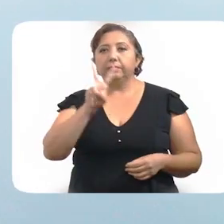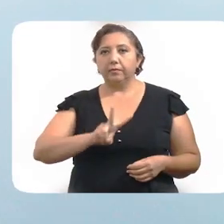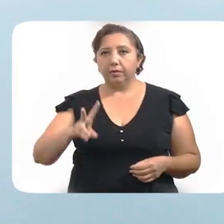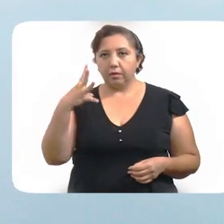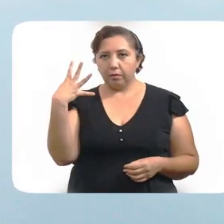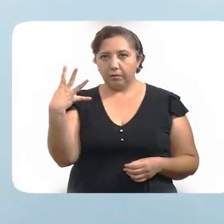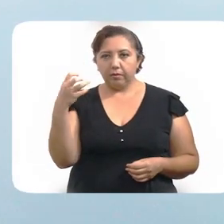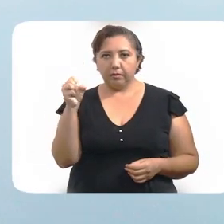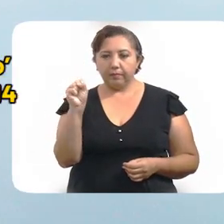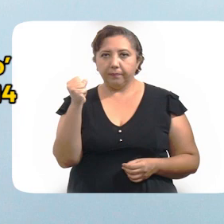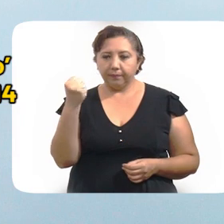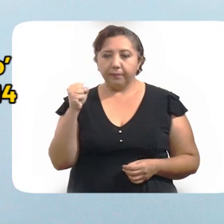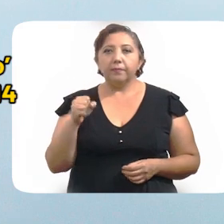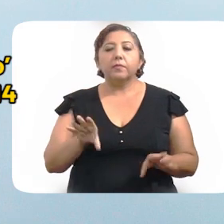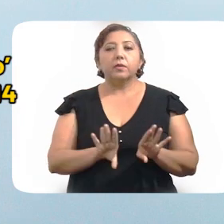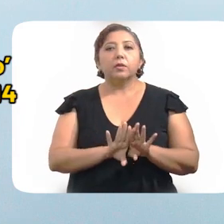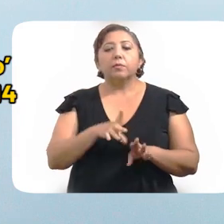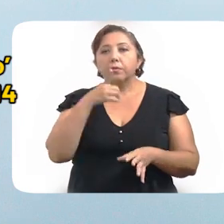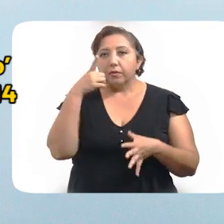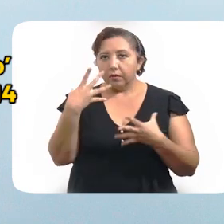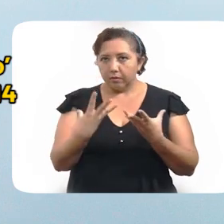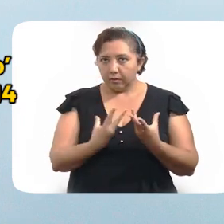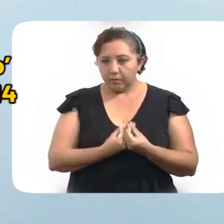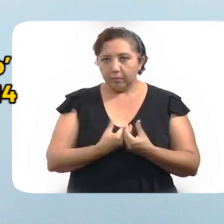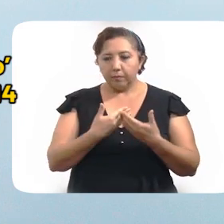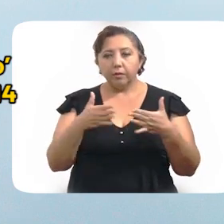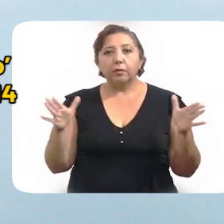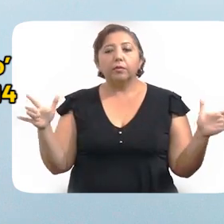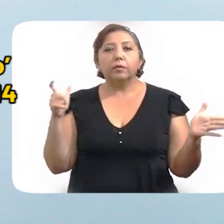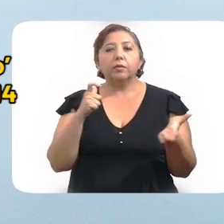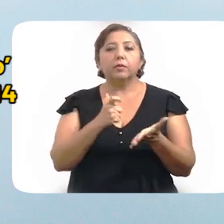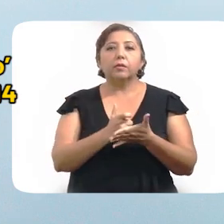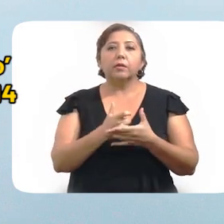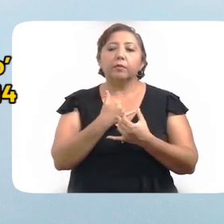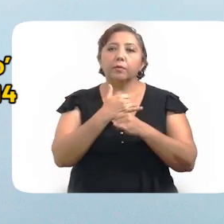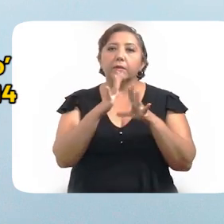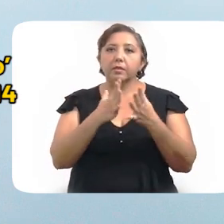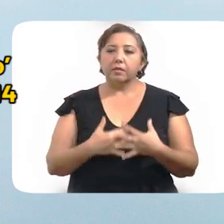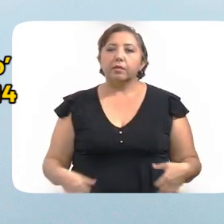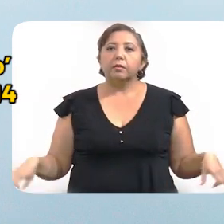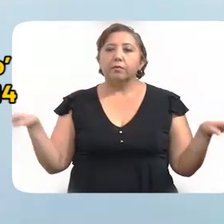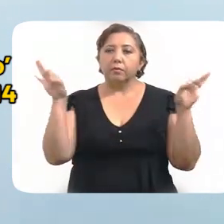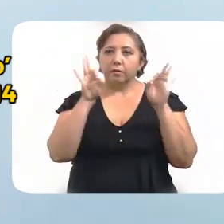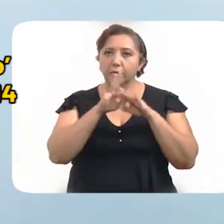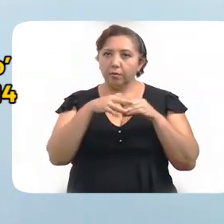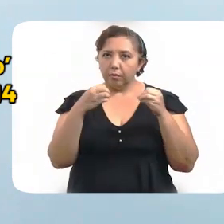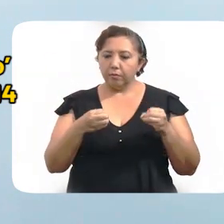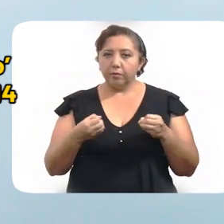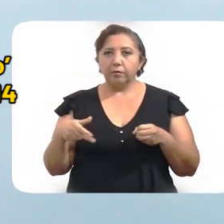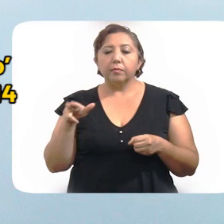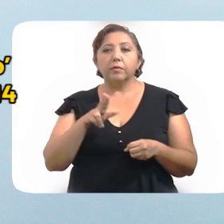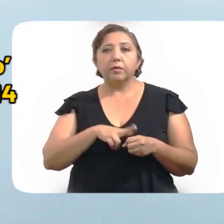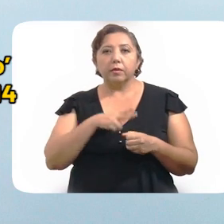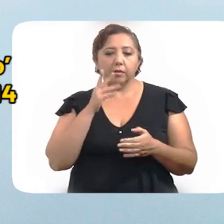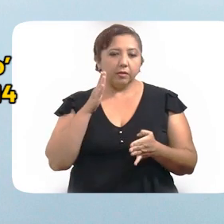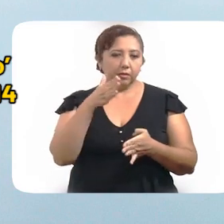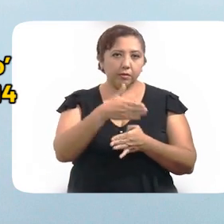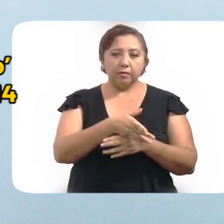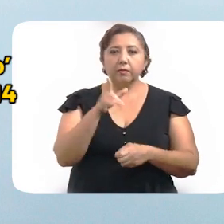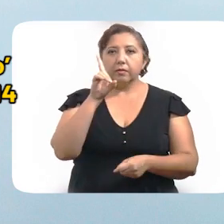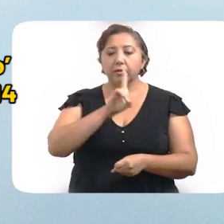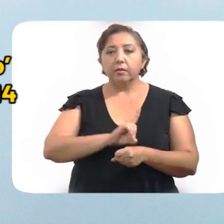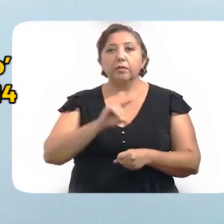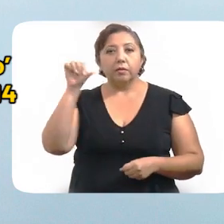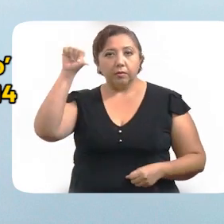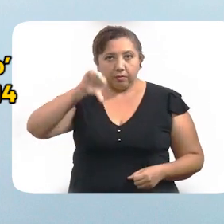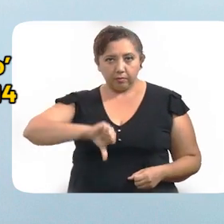viernes 4 de septiembre. Como hemos señalado, en la reapertura económica, los datos más importantes son la ocupación hospitalaria y los ingresos diarios.